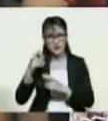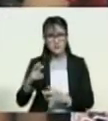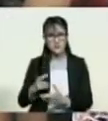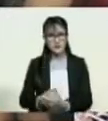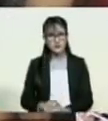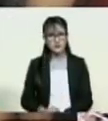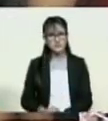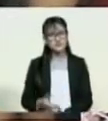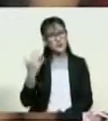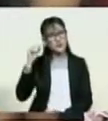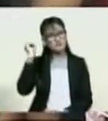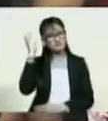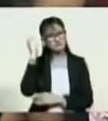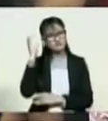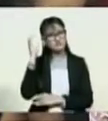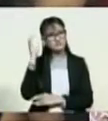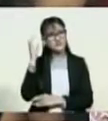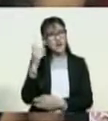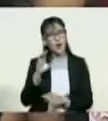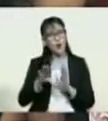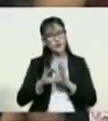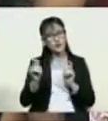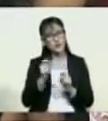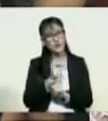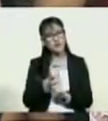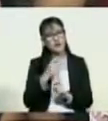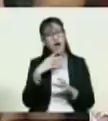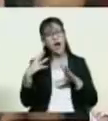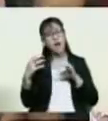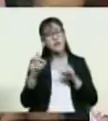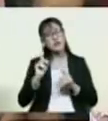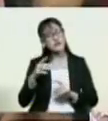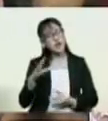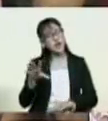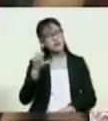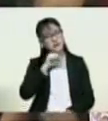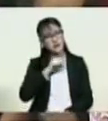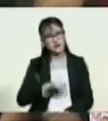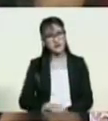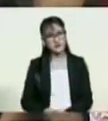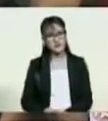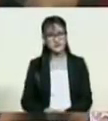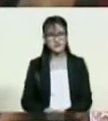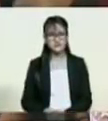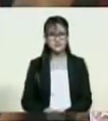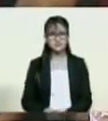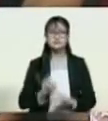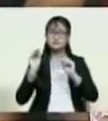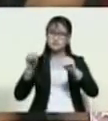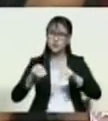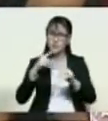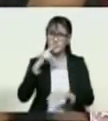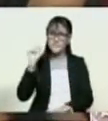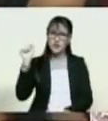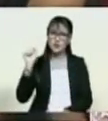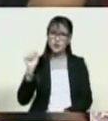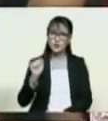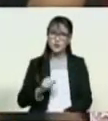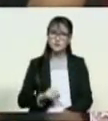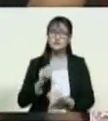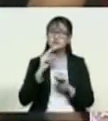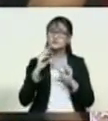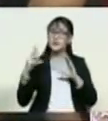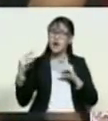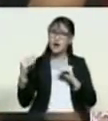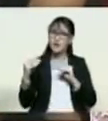campaña para la constituyente, hablando se entiende la gente y eso es lo que el presidente Nicolás Maduro ha llamado al país, hablando,